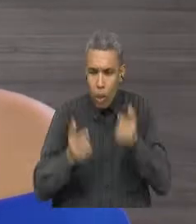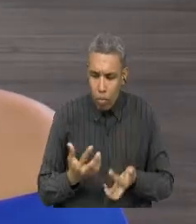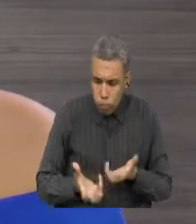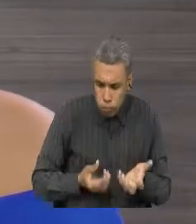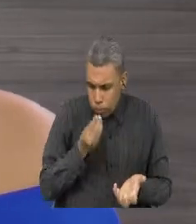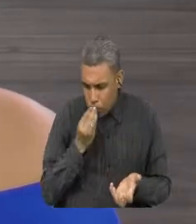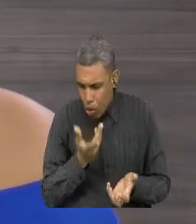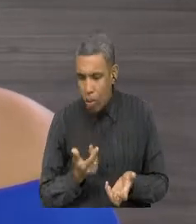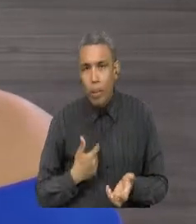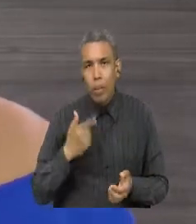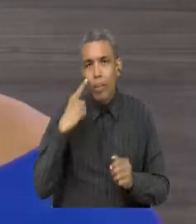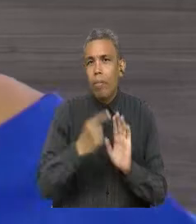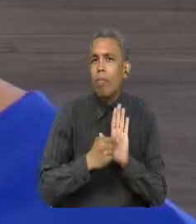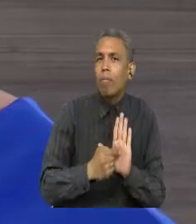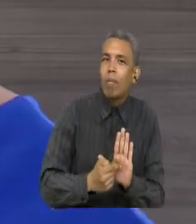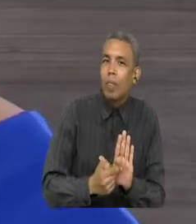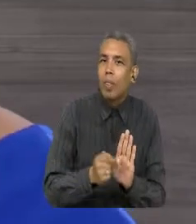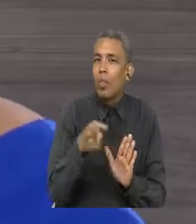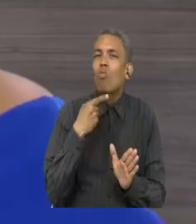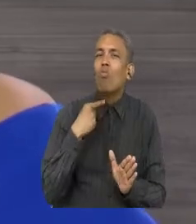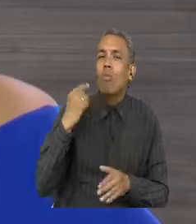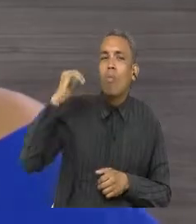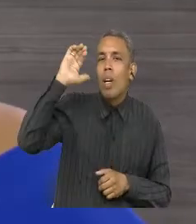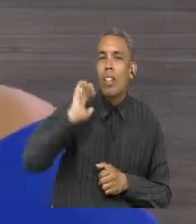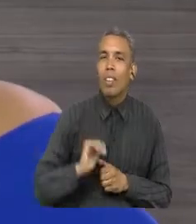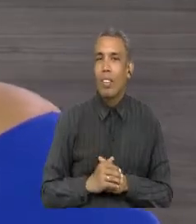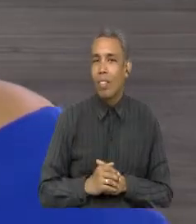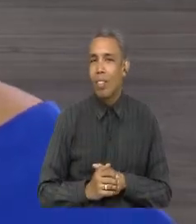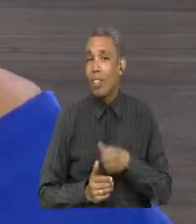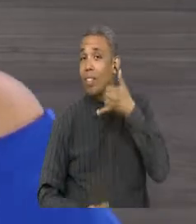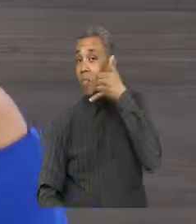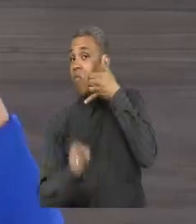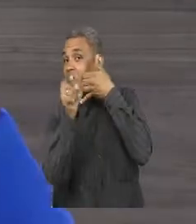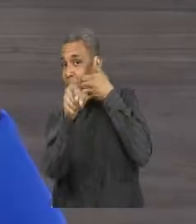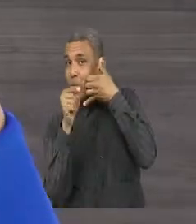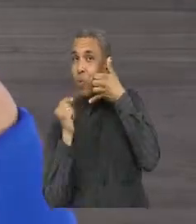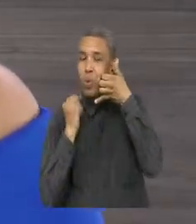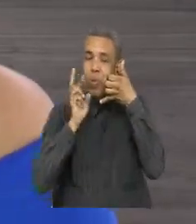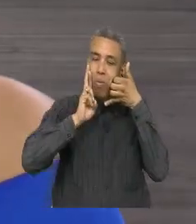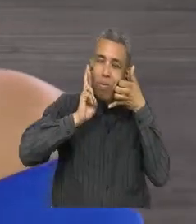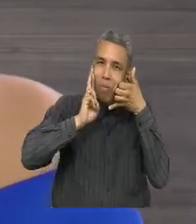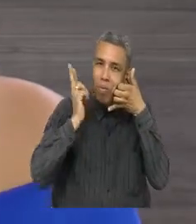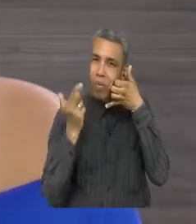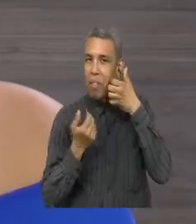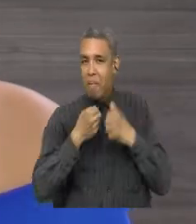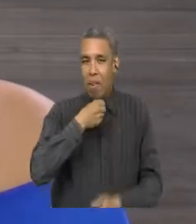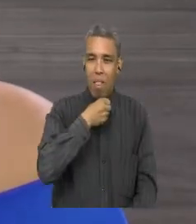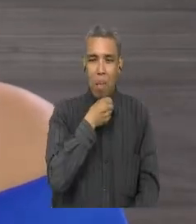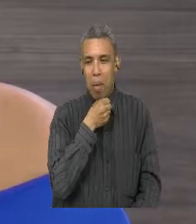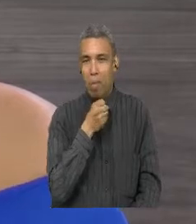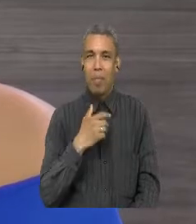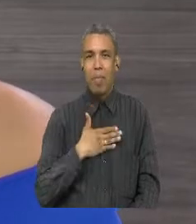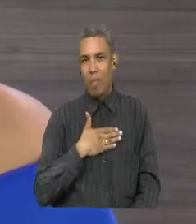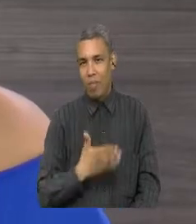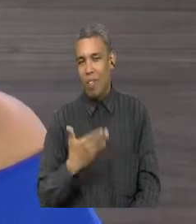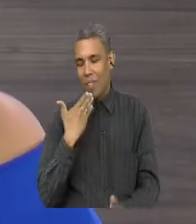La presentadora espectacular. Ah. Y todo el programa está muy bonito. La